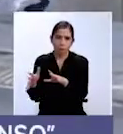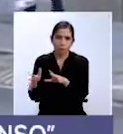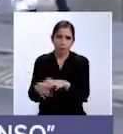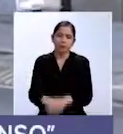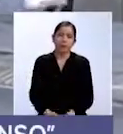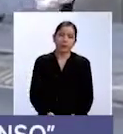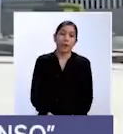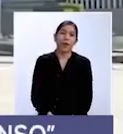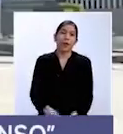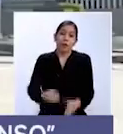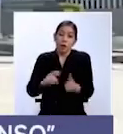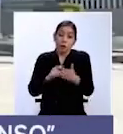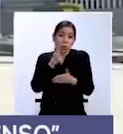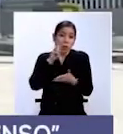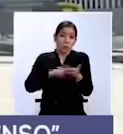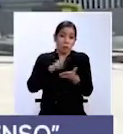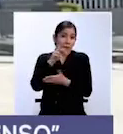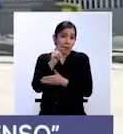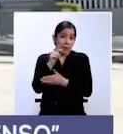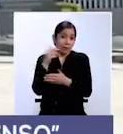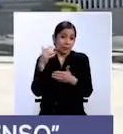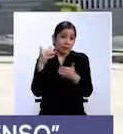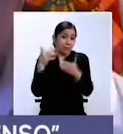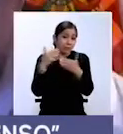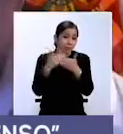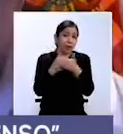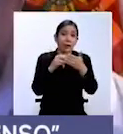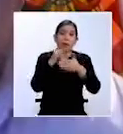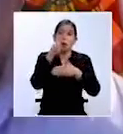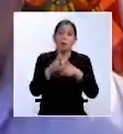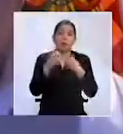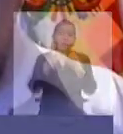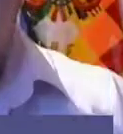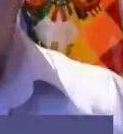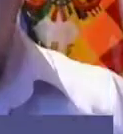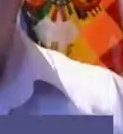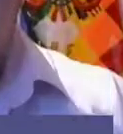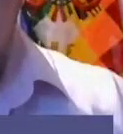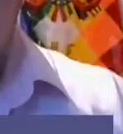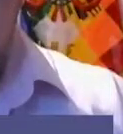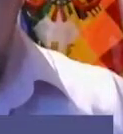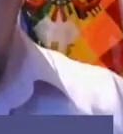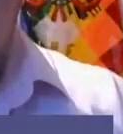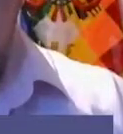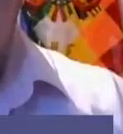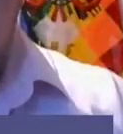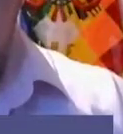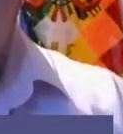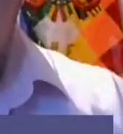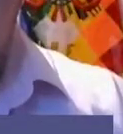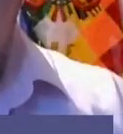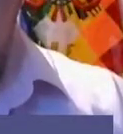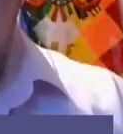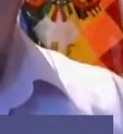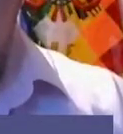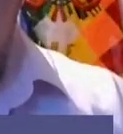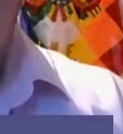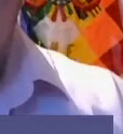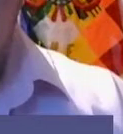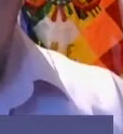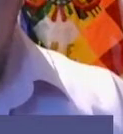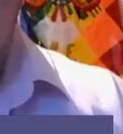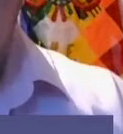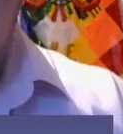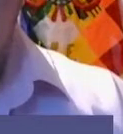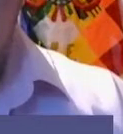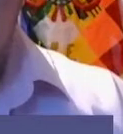noviembre fue un año perdido. Bien, finalmente, Humberto, ¿cuándo se va a conocer la boleta censal, el